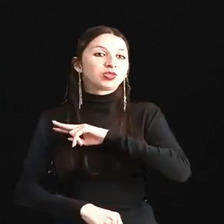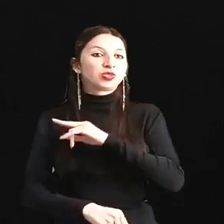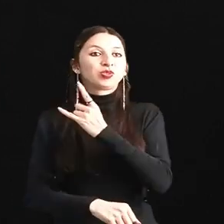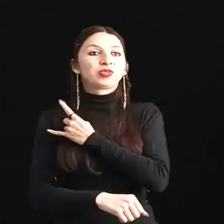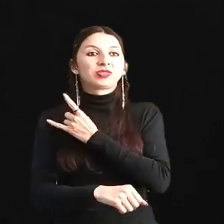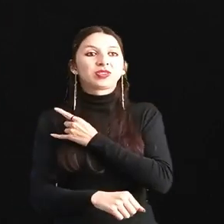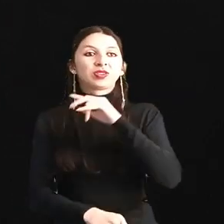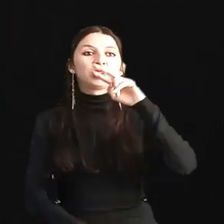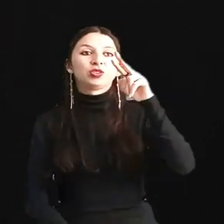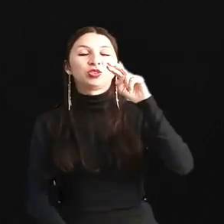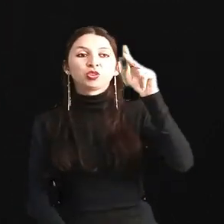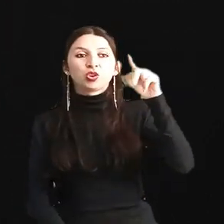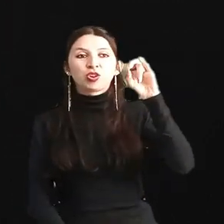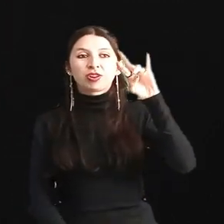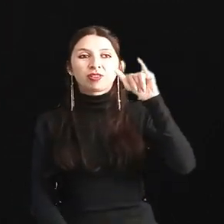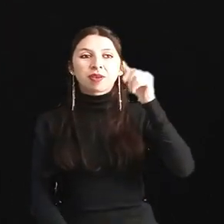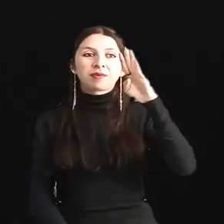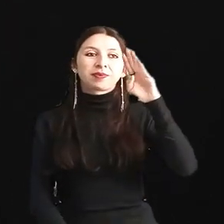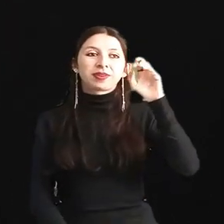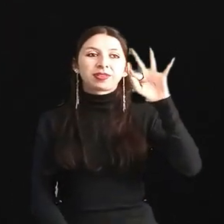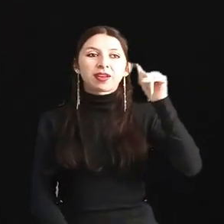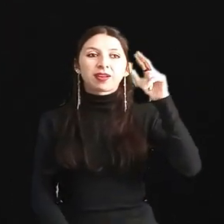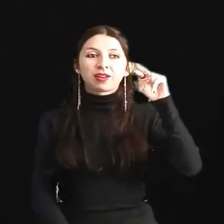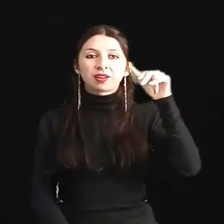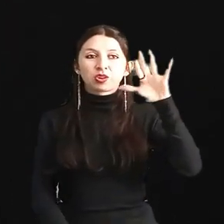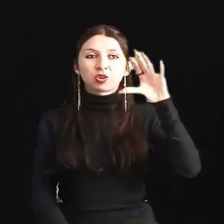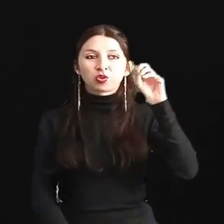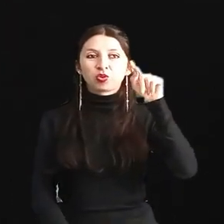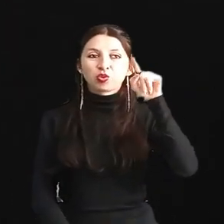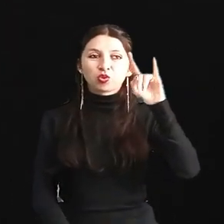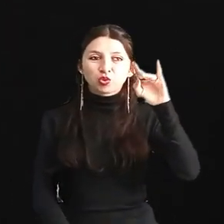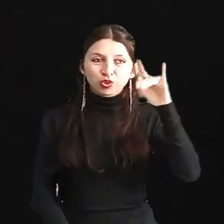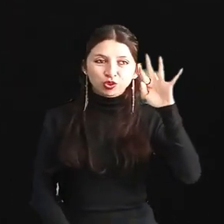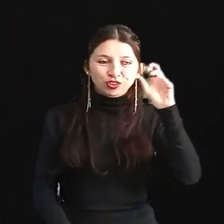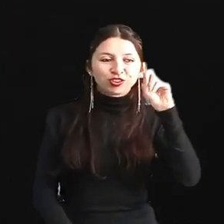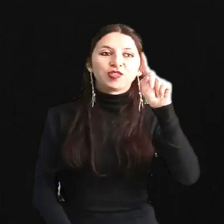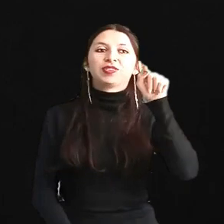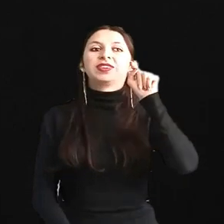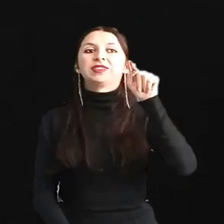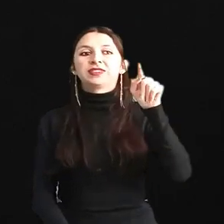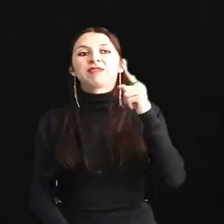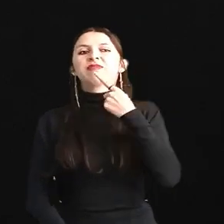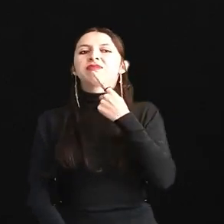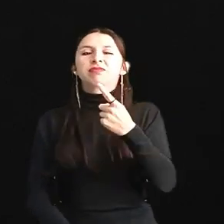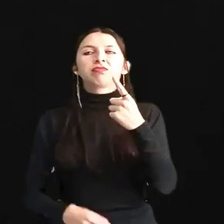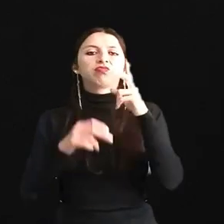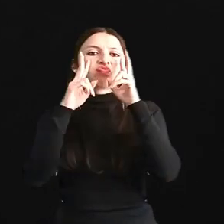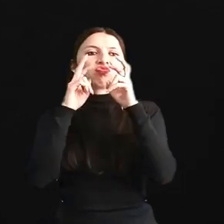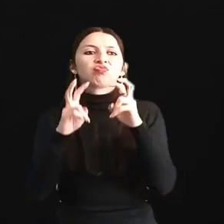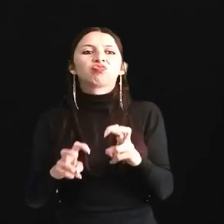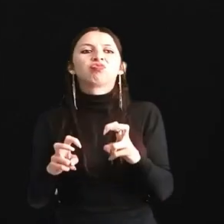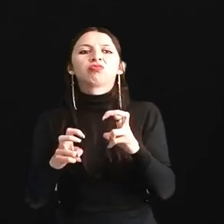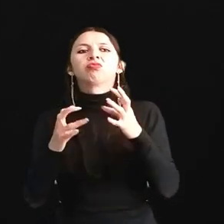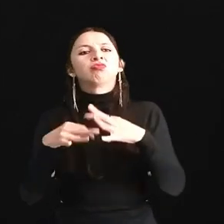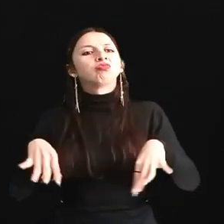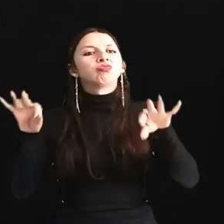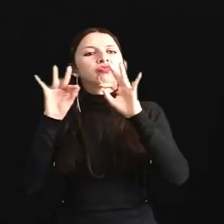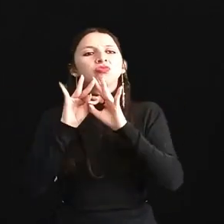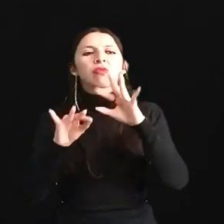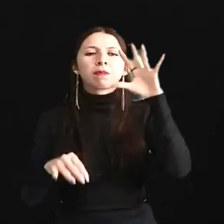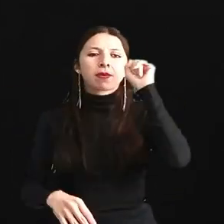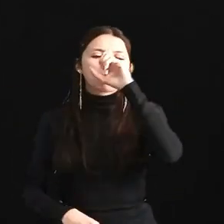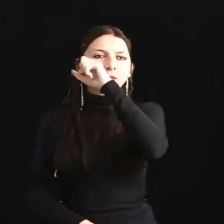psicología de nuestra universidad Sonia Betancourt quien se ha encaminado por hacer de esta una investigación bastante importante para caracterizar